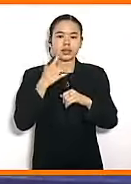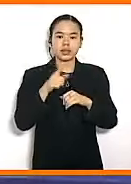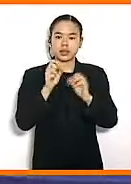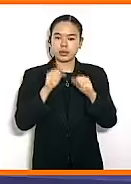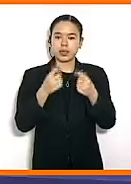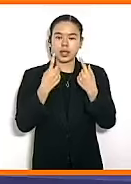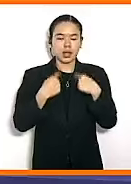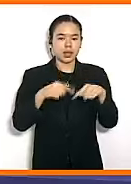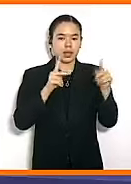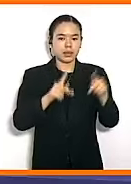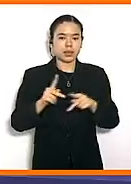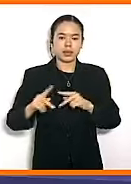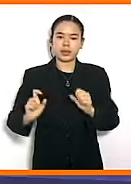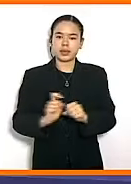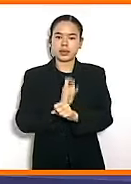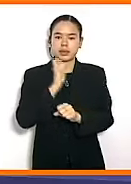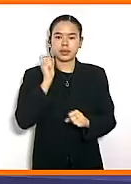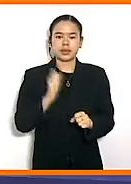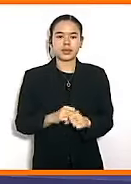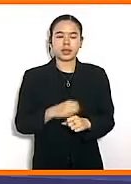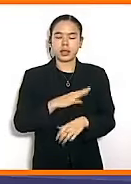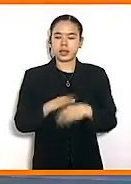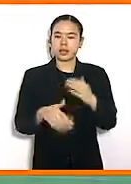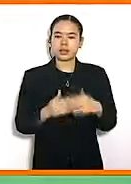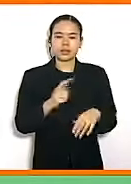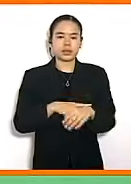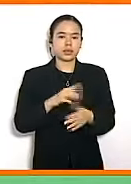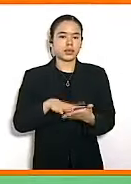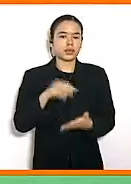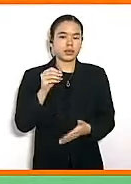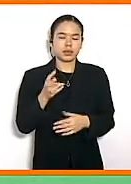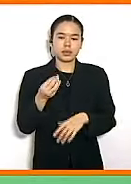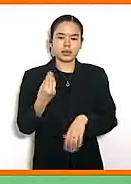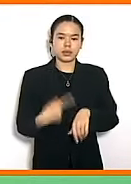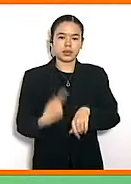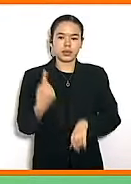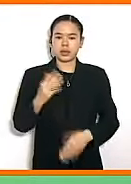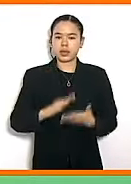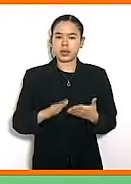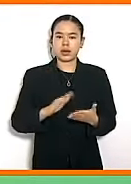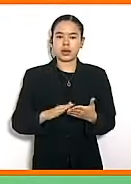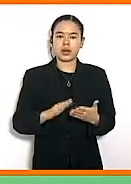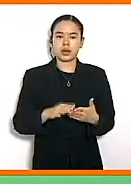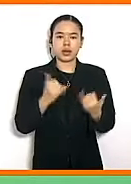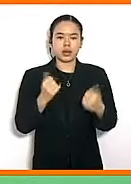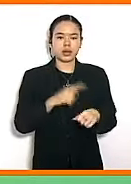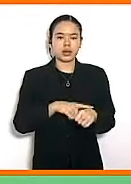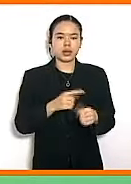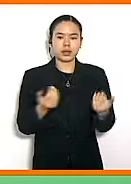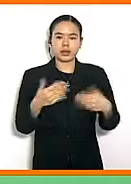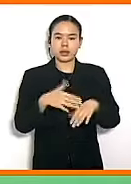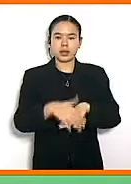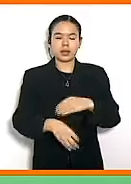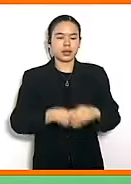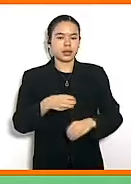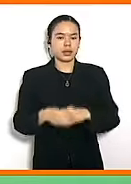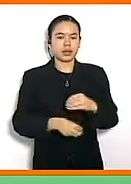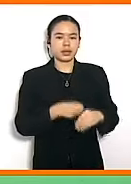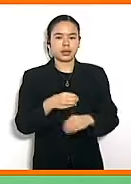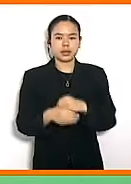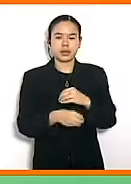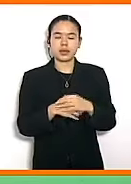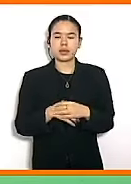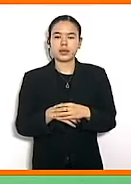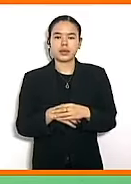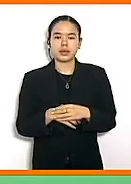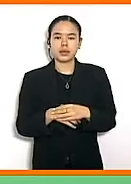de nuestros fieles ganadores. Llegó el momento de multiplicar 60 veces tu inversión. Y en este momento incorporamos las esferas dentro del